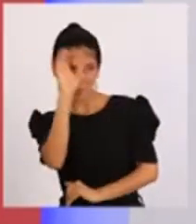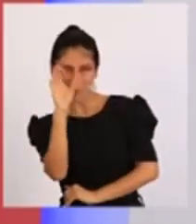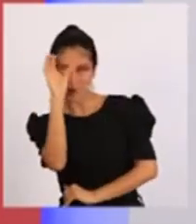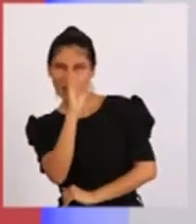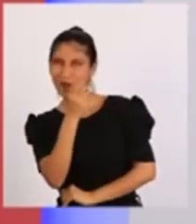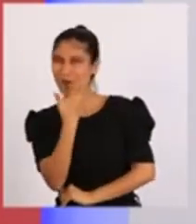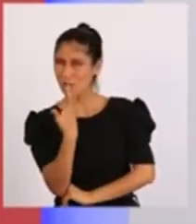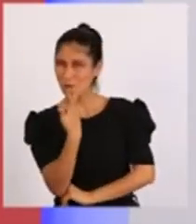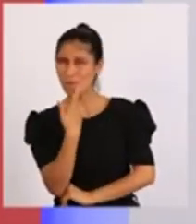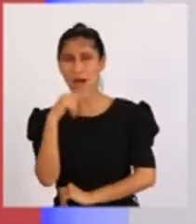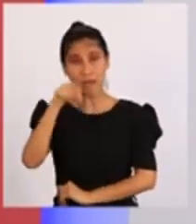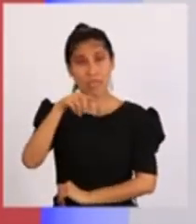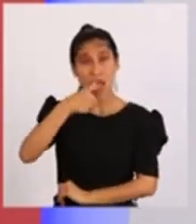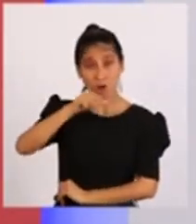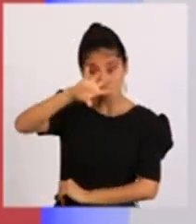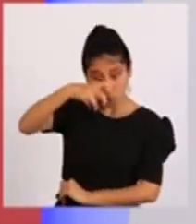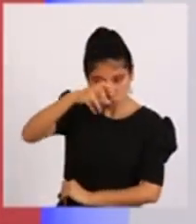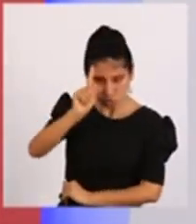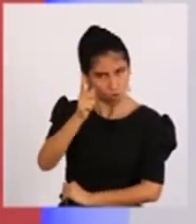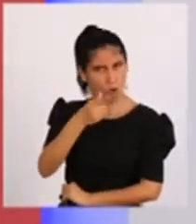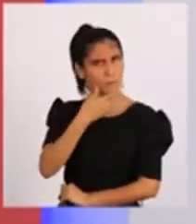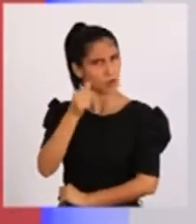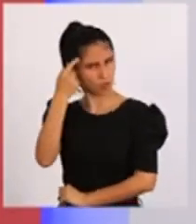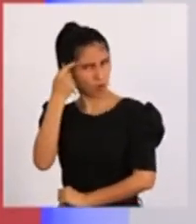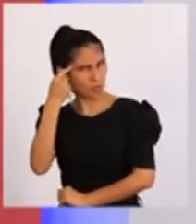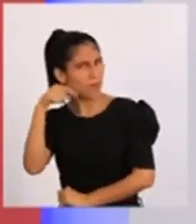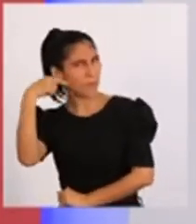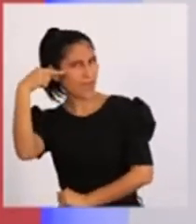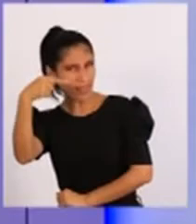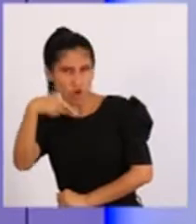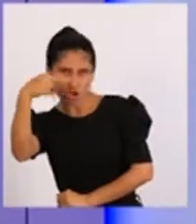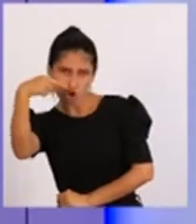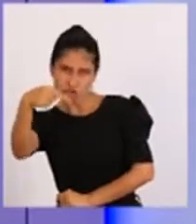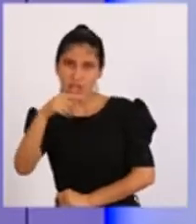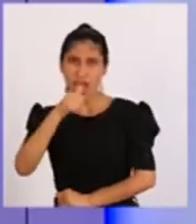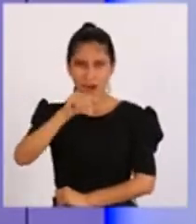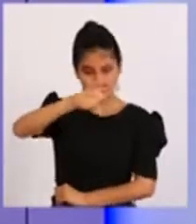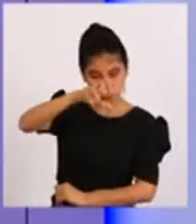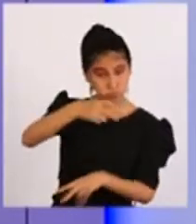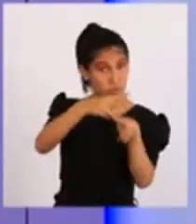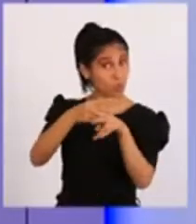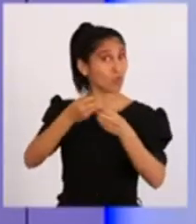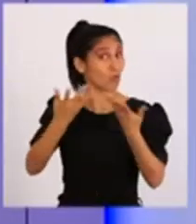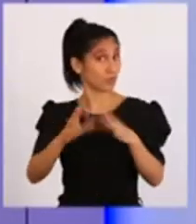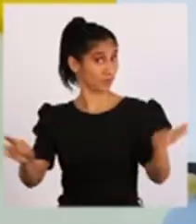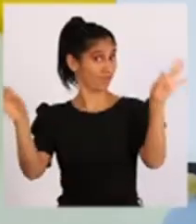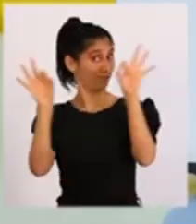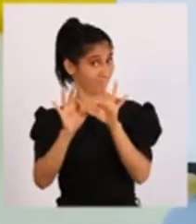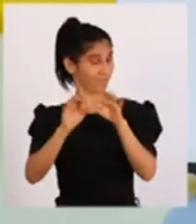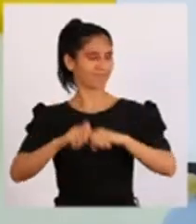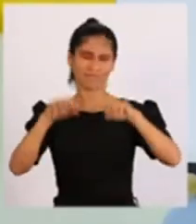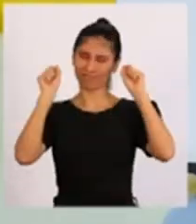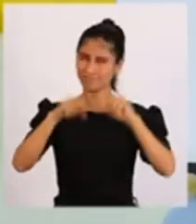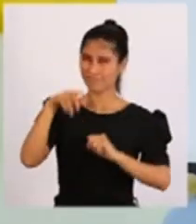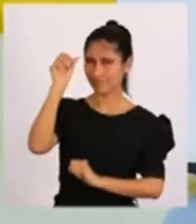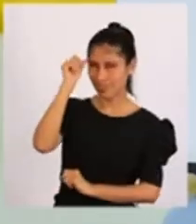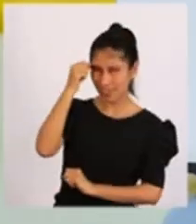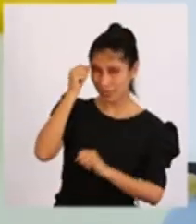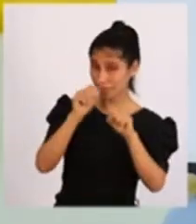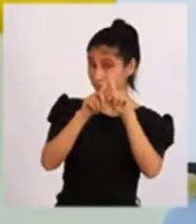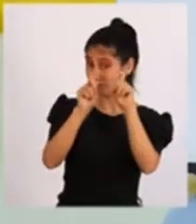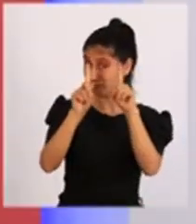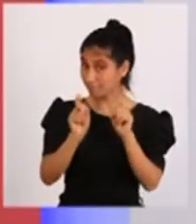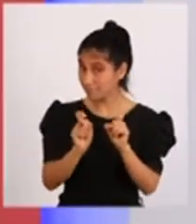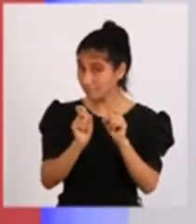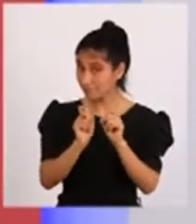de nunca quedarnos sin agua, siendo esto tan importante en nuestras vidas. Tienes mucha razón, Mario. ¿Recuerdan nuestra